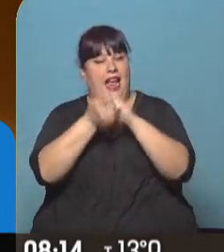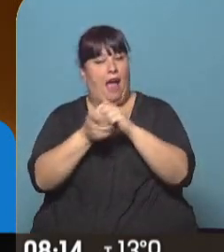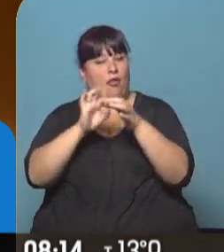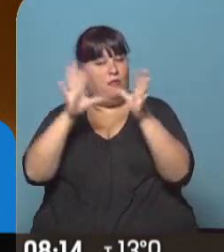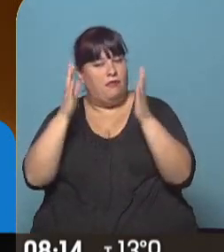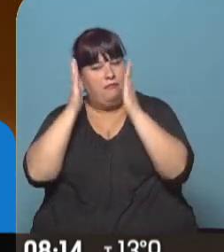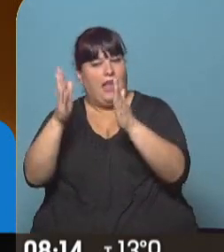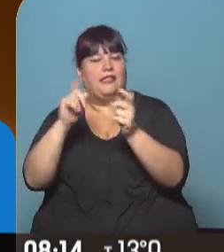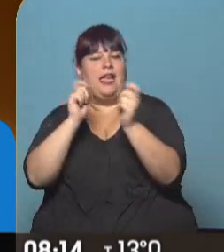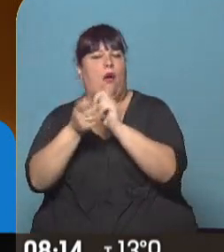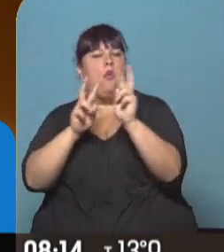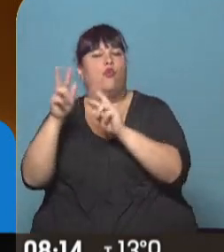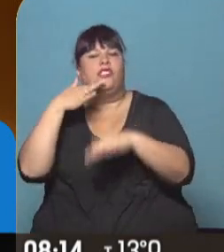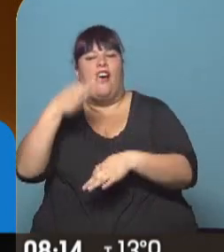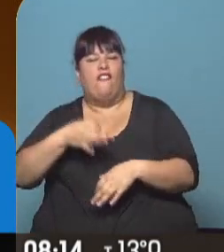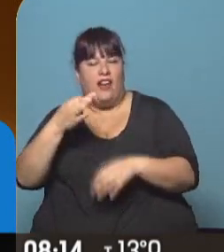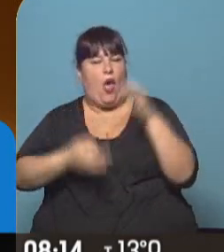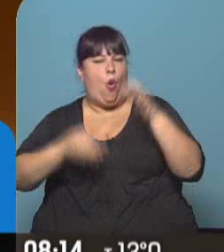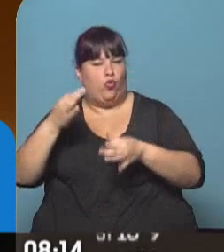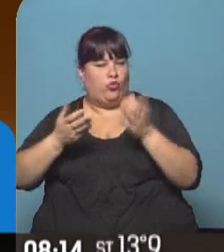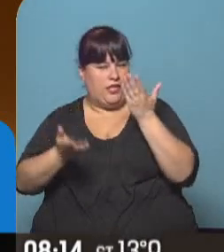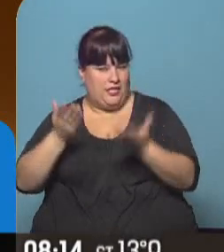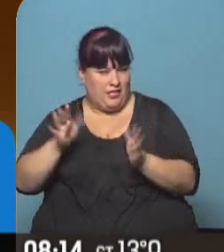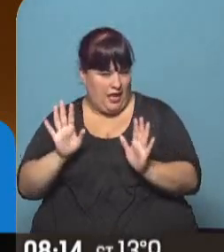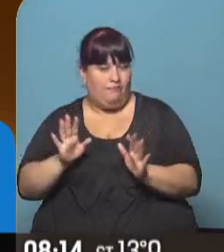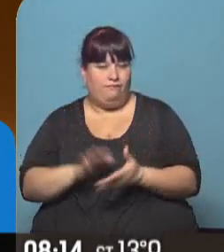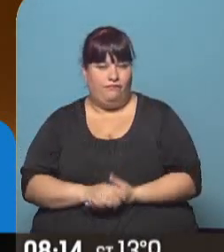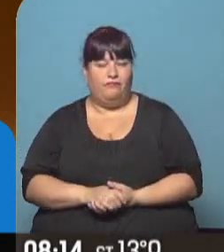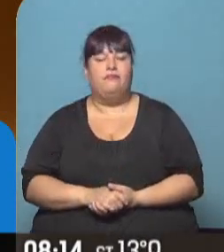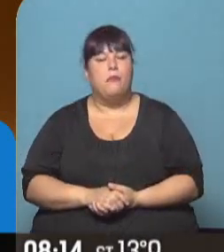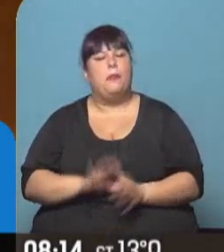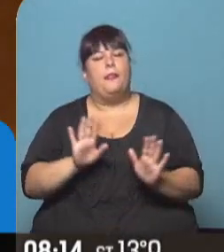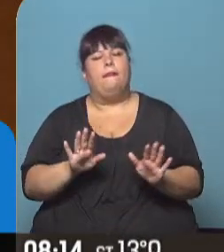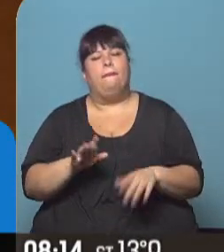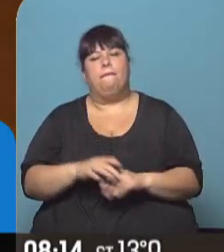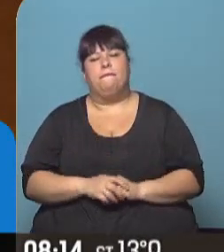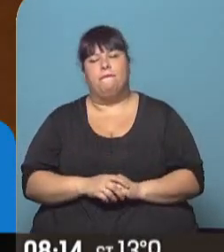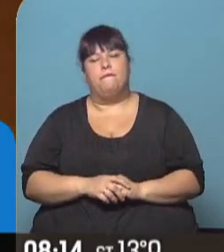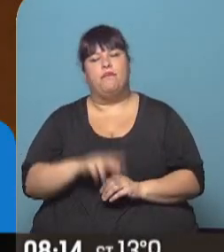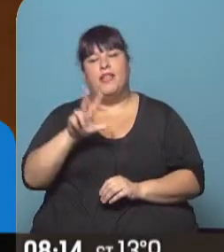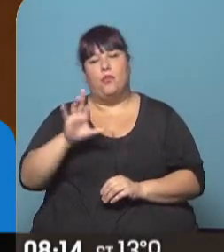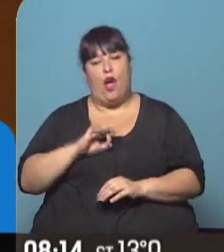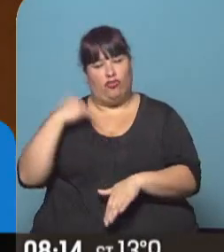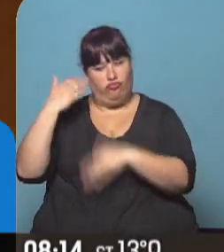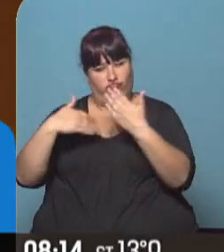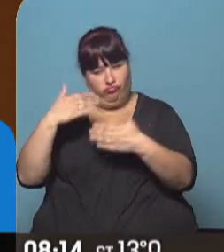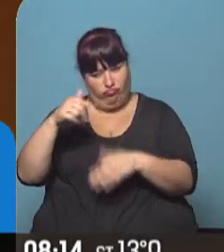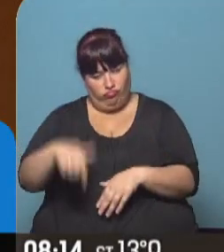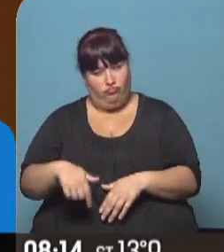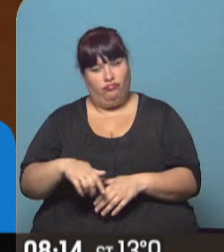optó por el camino de la búsqueda de la verdad y de la justicia claro y 34 años después